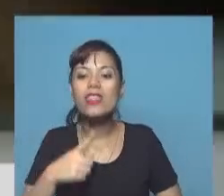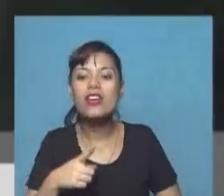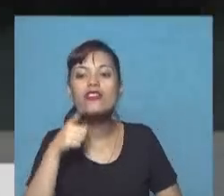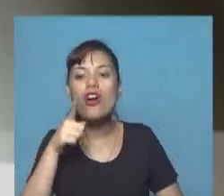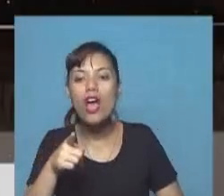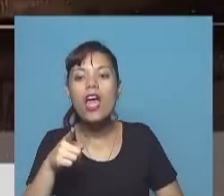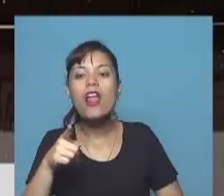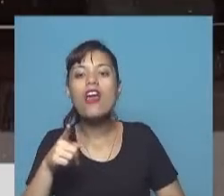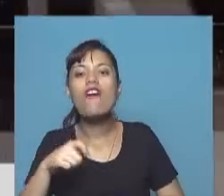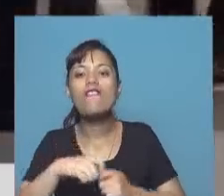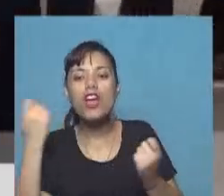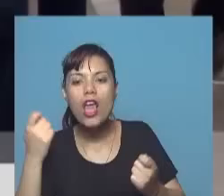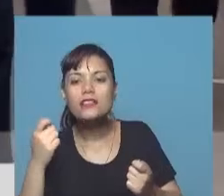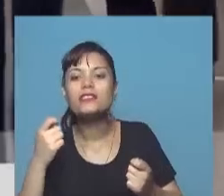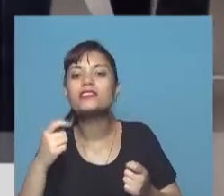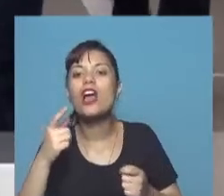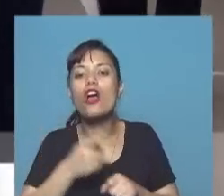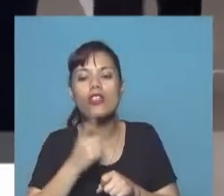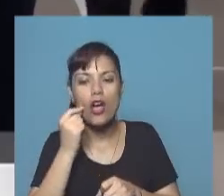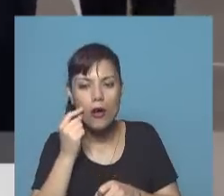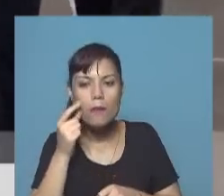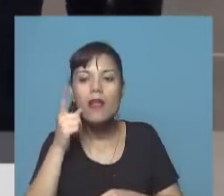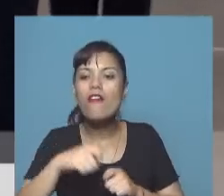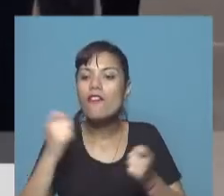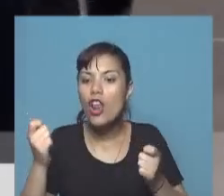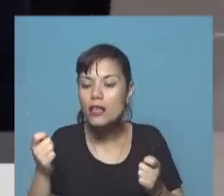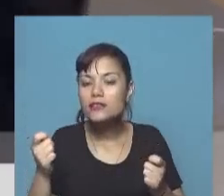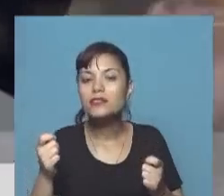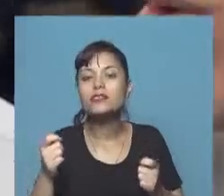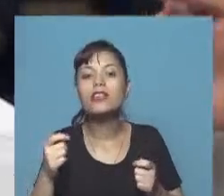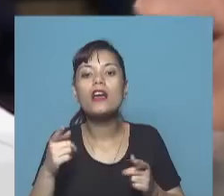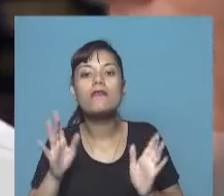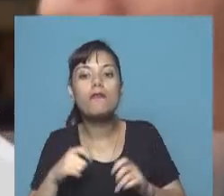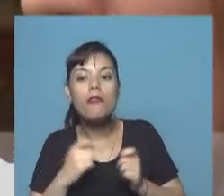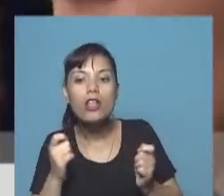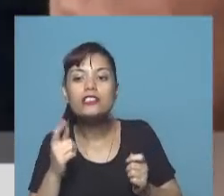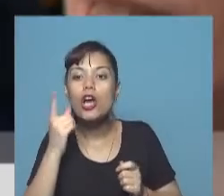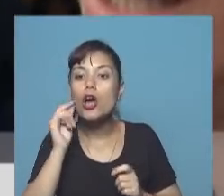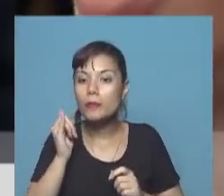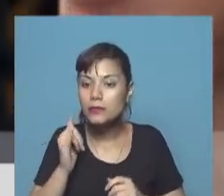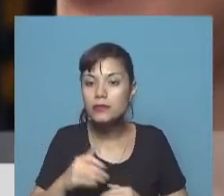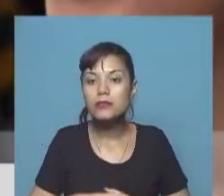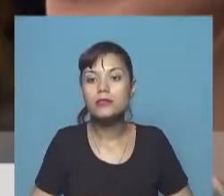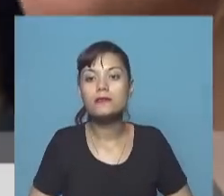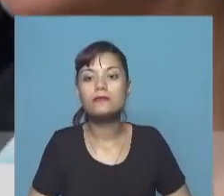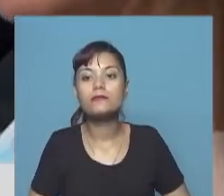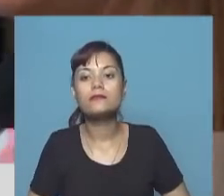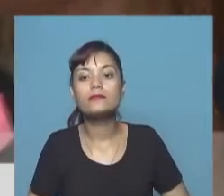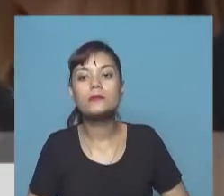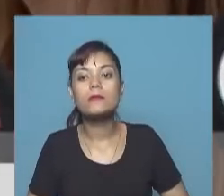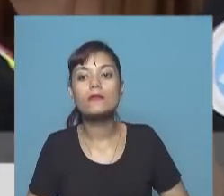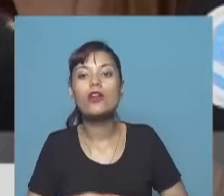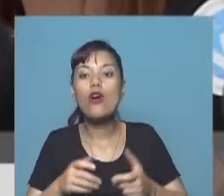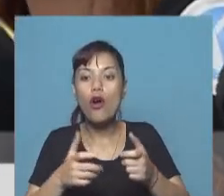se trató de un hecho de violencia de género. Es un caso de violencia, en origen es un caso de violencia de género. Se le había dado un